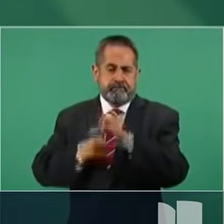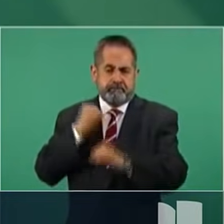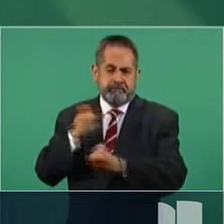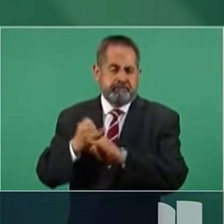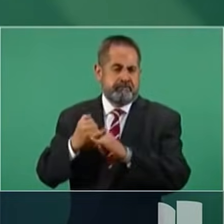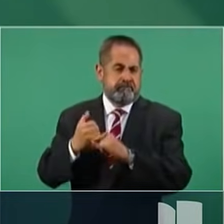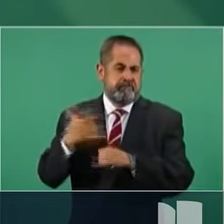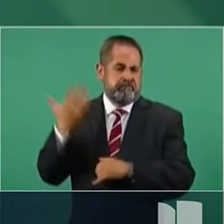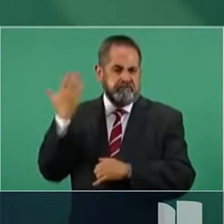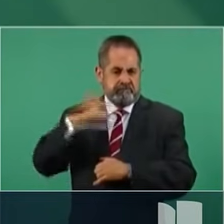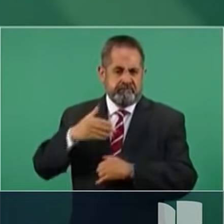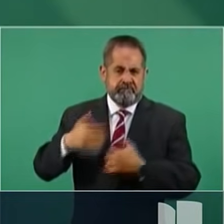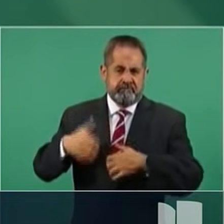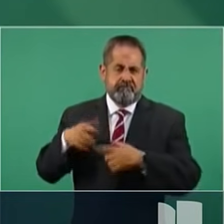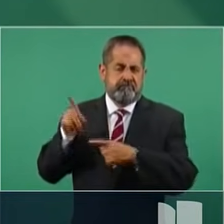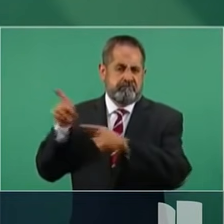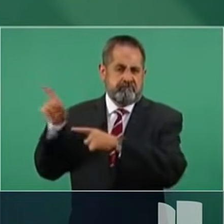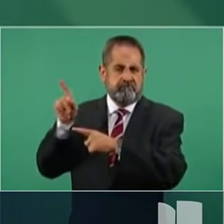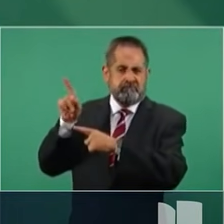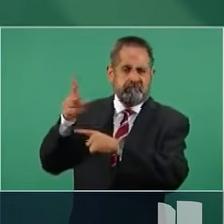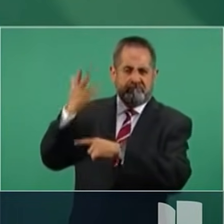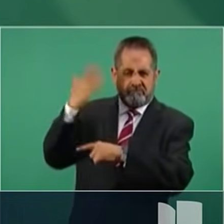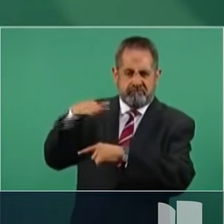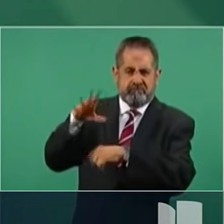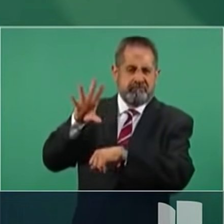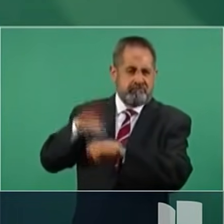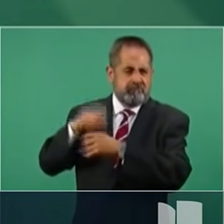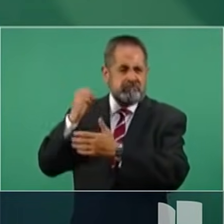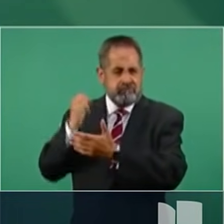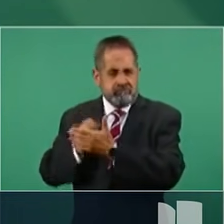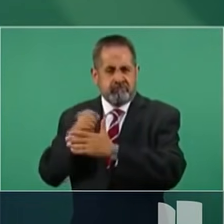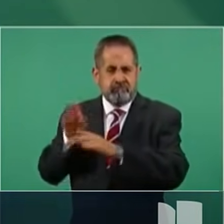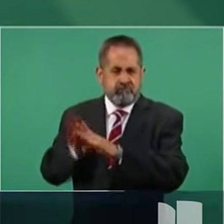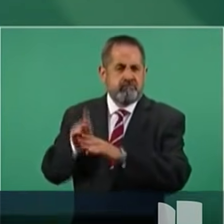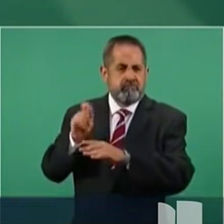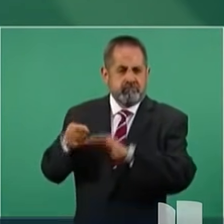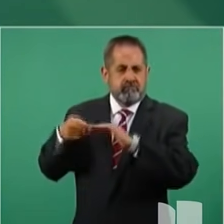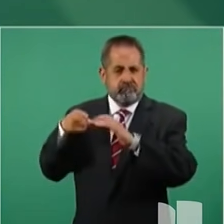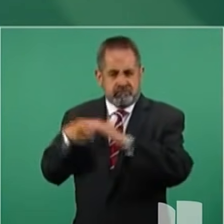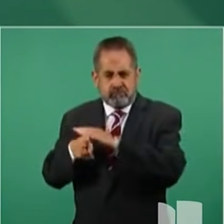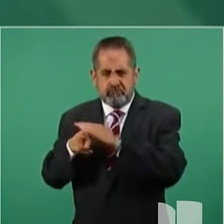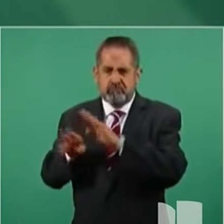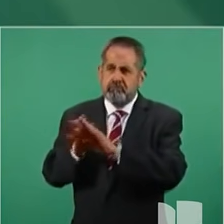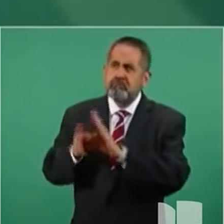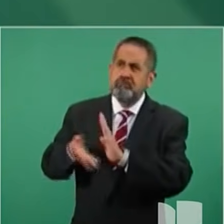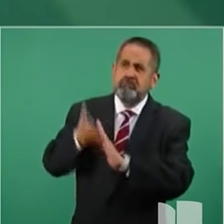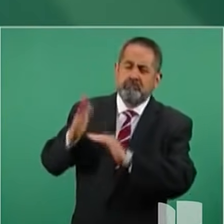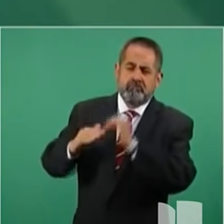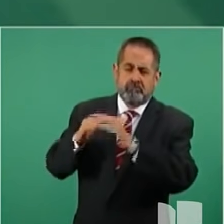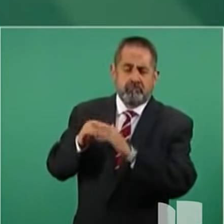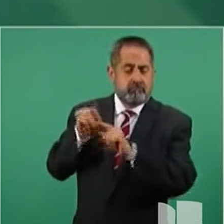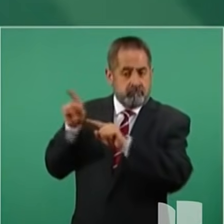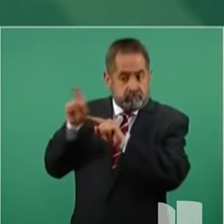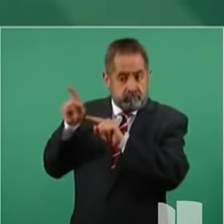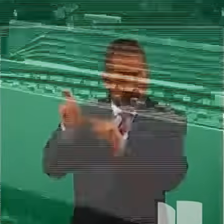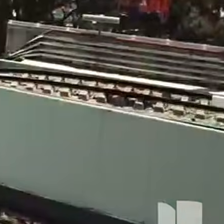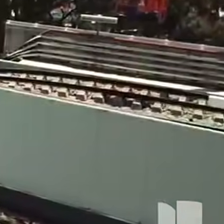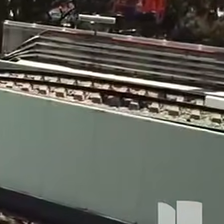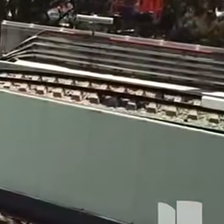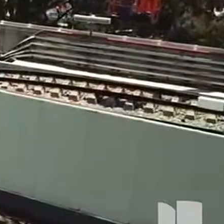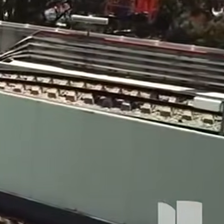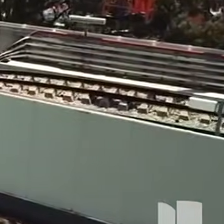con certificado tanto en metro como en asuntos estructurales para que haga un peritaje